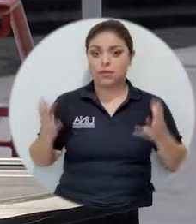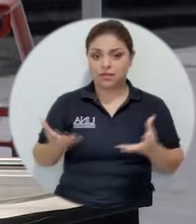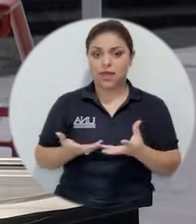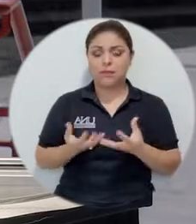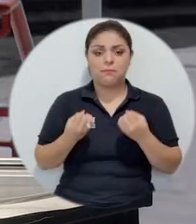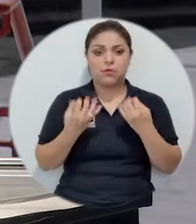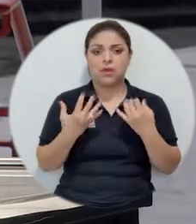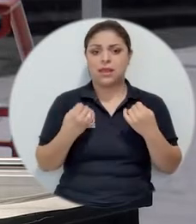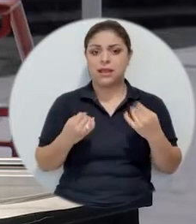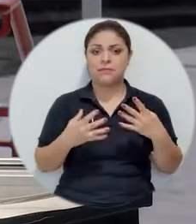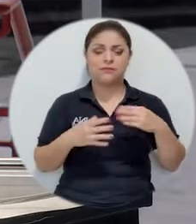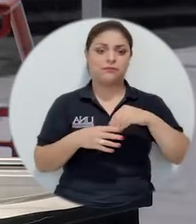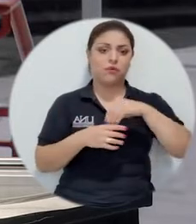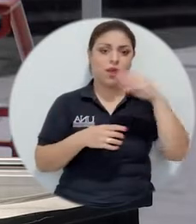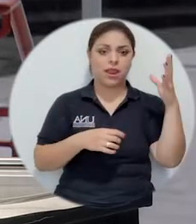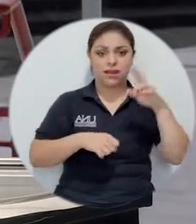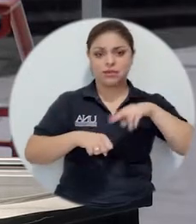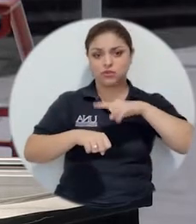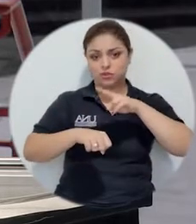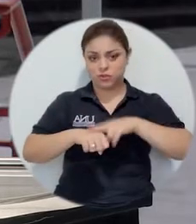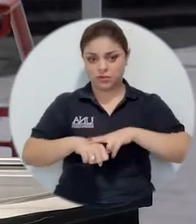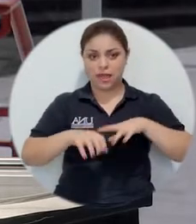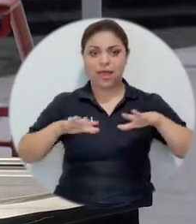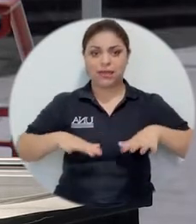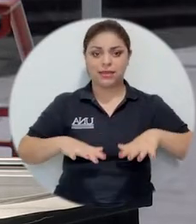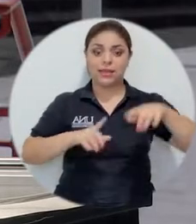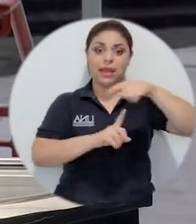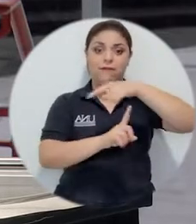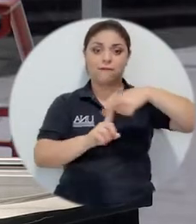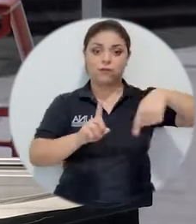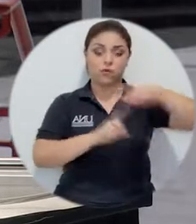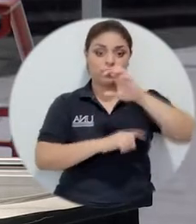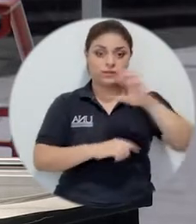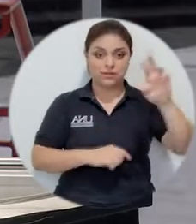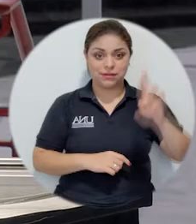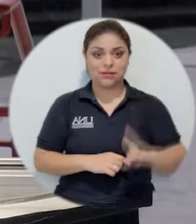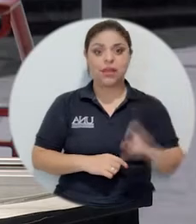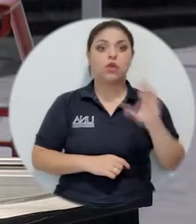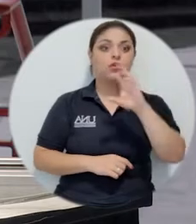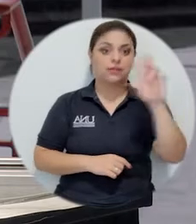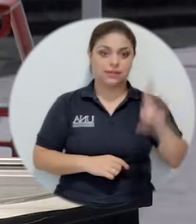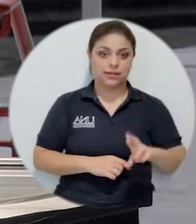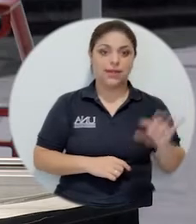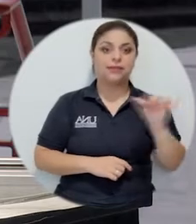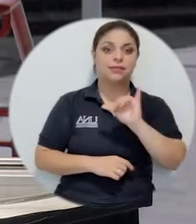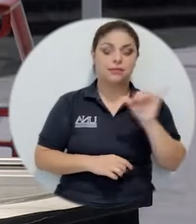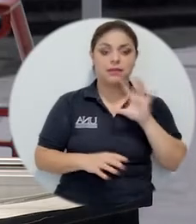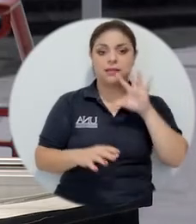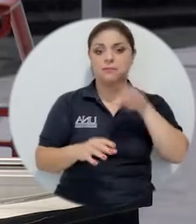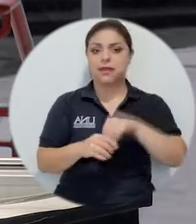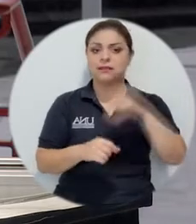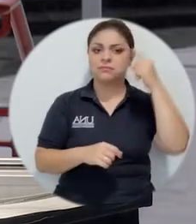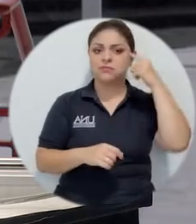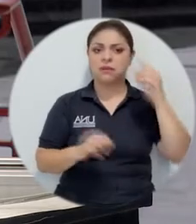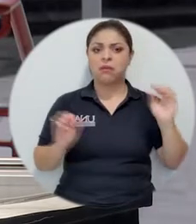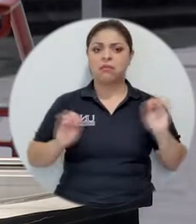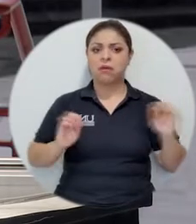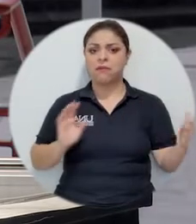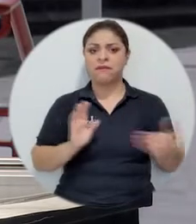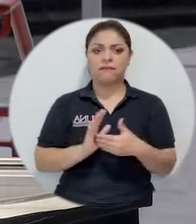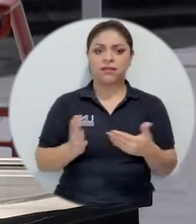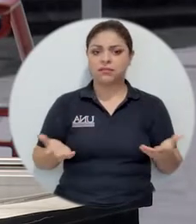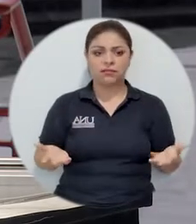problemas transnacionales que se dan alrededor de Costa Rica y de las cuales Costa Rica es parte, no lo van a afectar.